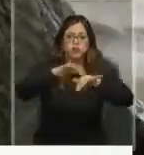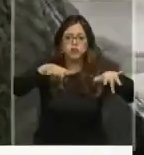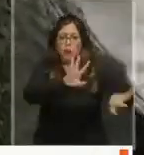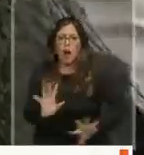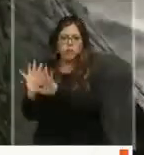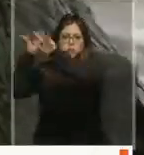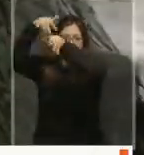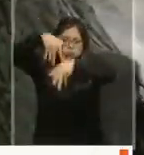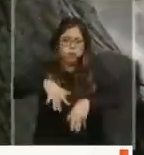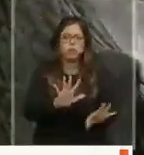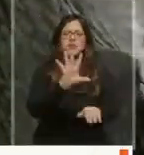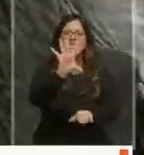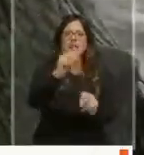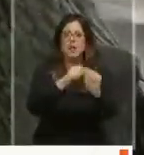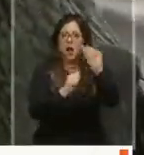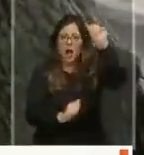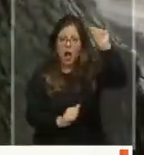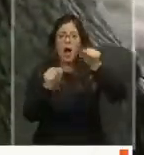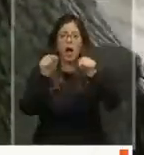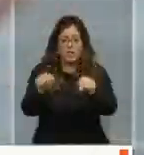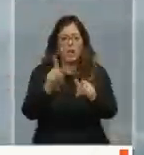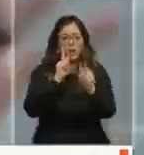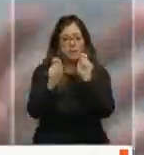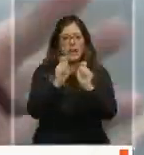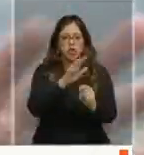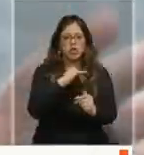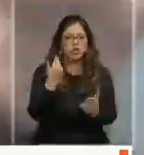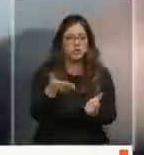altura, potencialmente mortal.